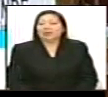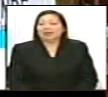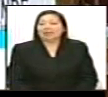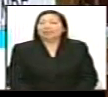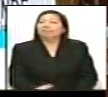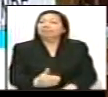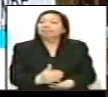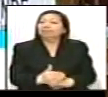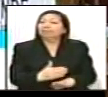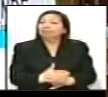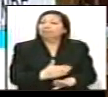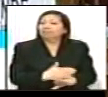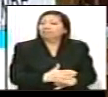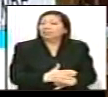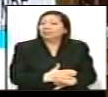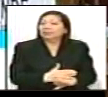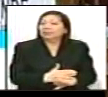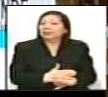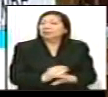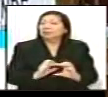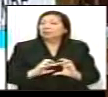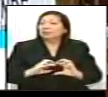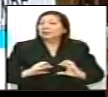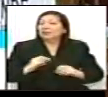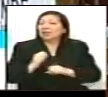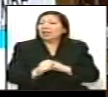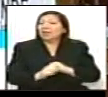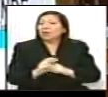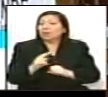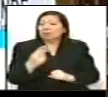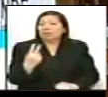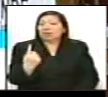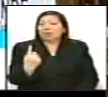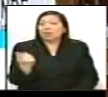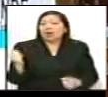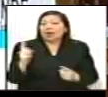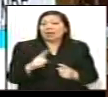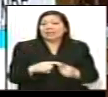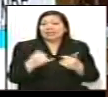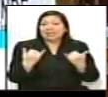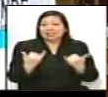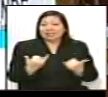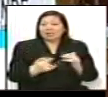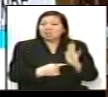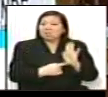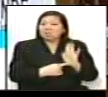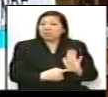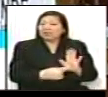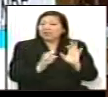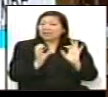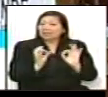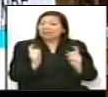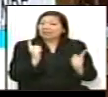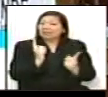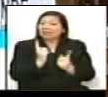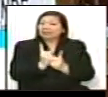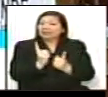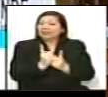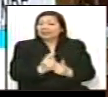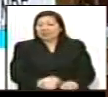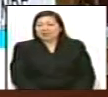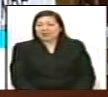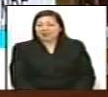el desarrollo del Parlamento desde el año 2001 a la fecha demuestra que siempre se va a encontrar la